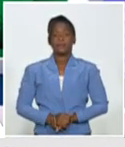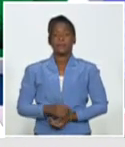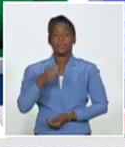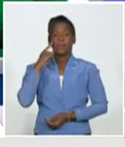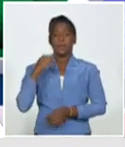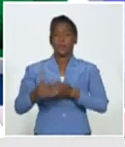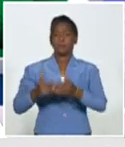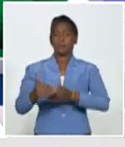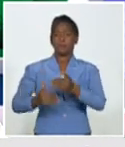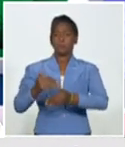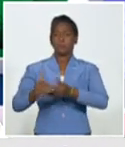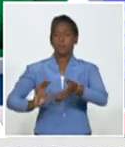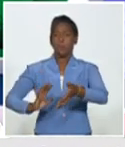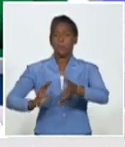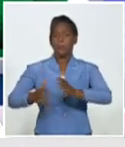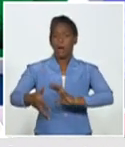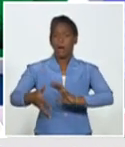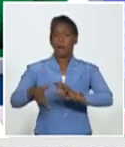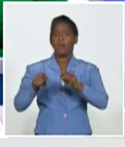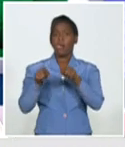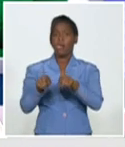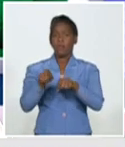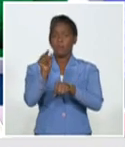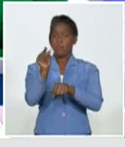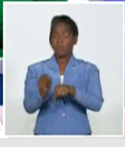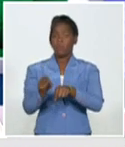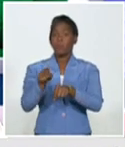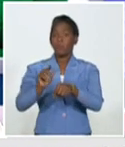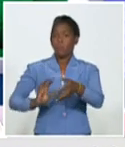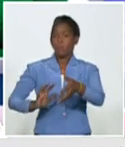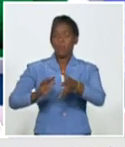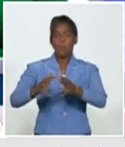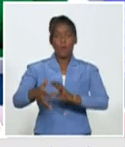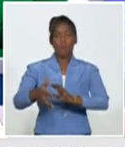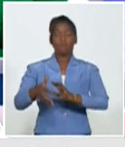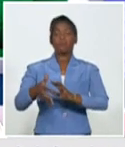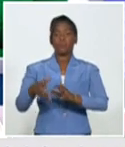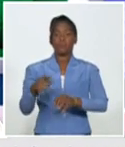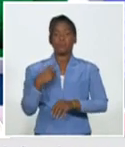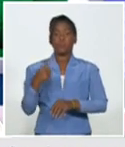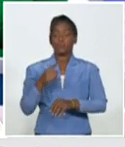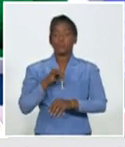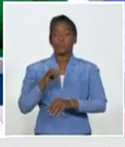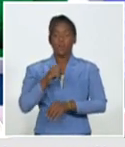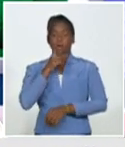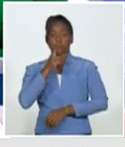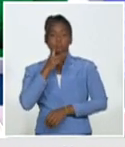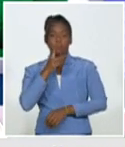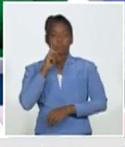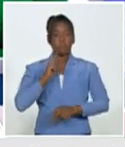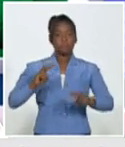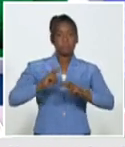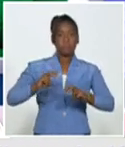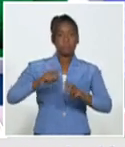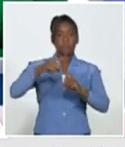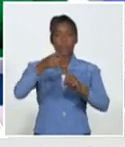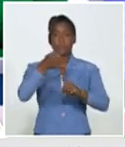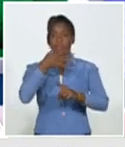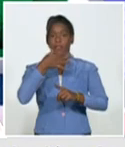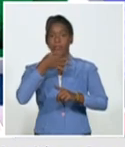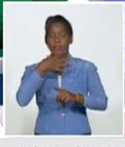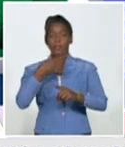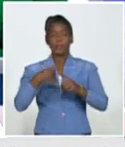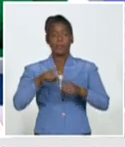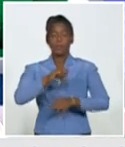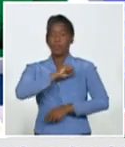de complicaciones que en un momento determinado provocaron una parada